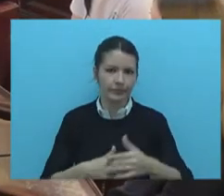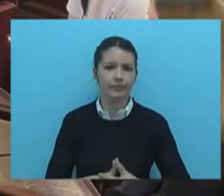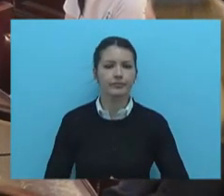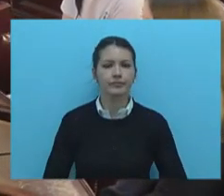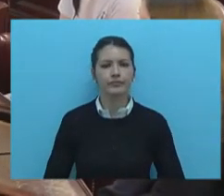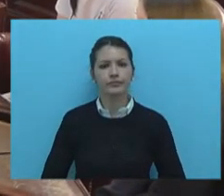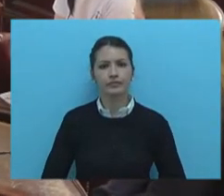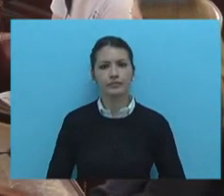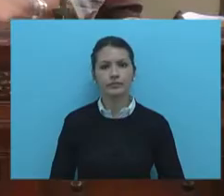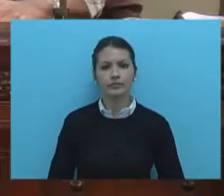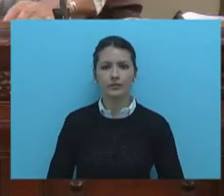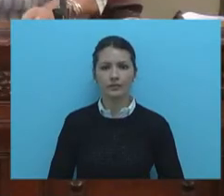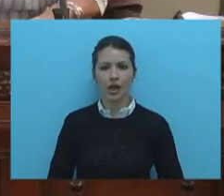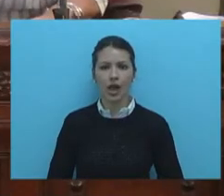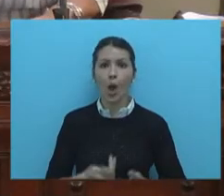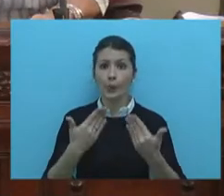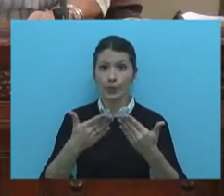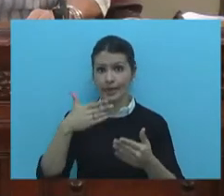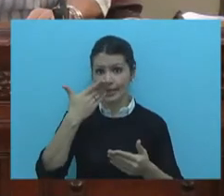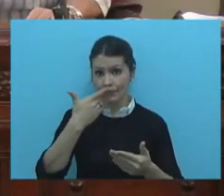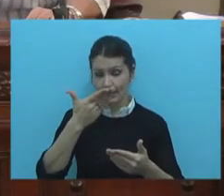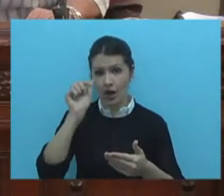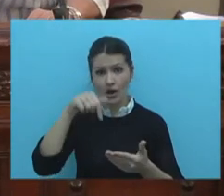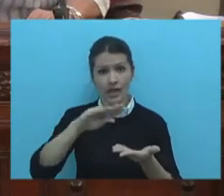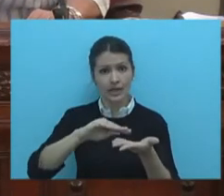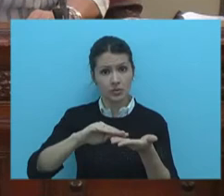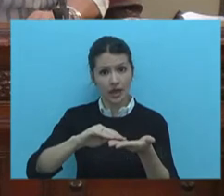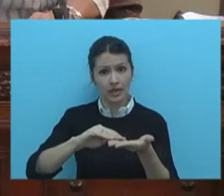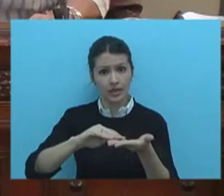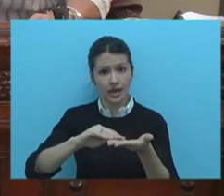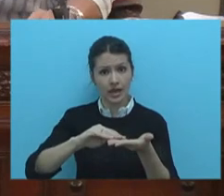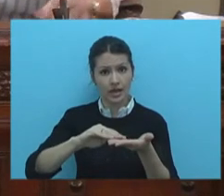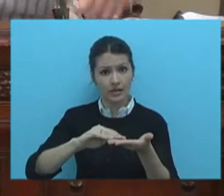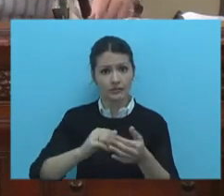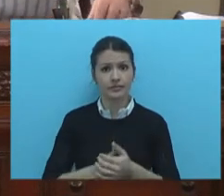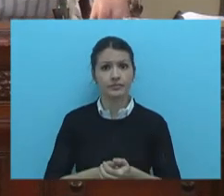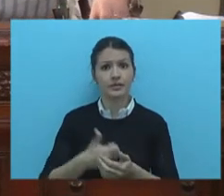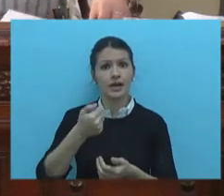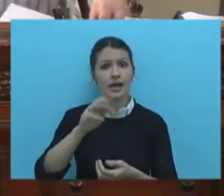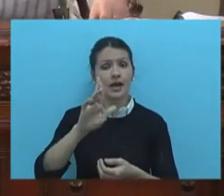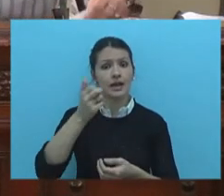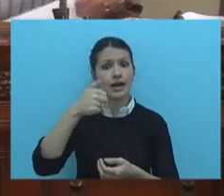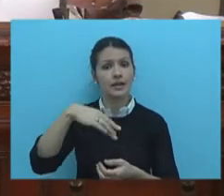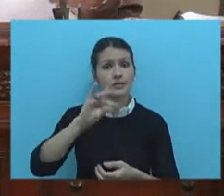El uso de la palabra. Tiene la palabra la diputada Lorena Aranda.